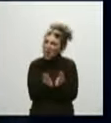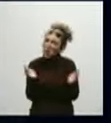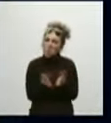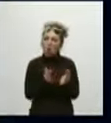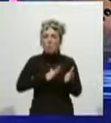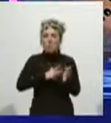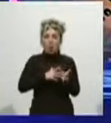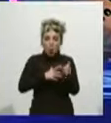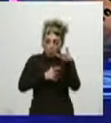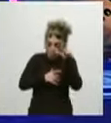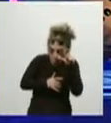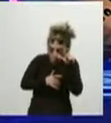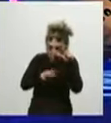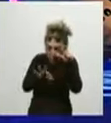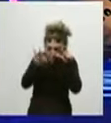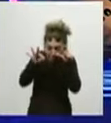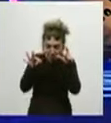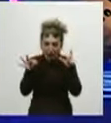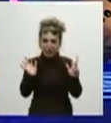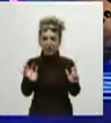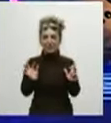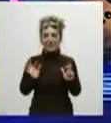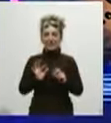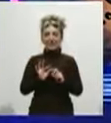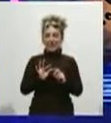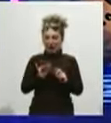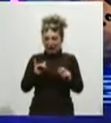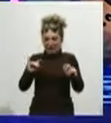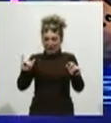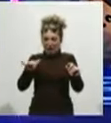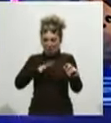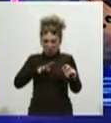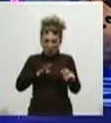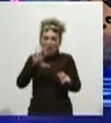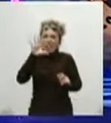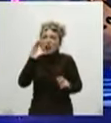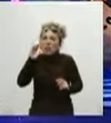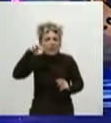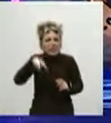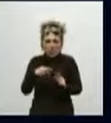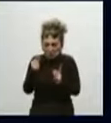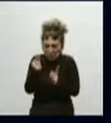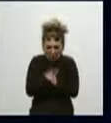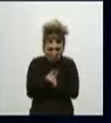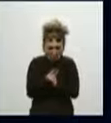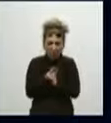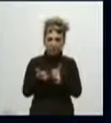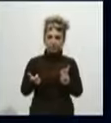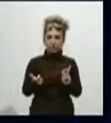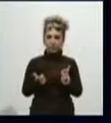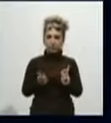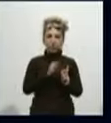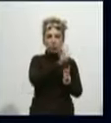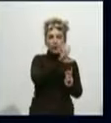pinzas. Se las traen, mide, dice. ¡Ay, ay, ay, ay, ay! 5 centímetros, señor juez. Total, que proceden a medir